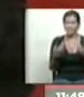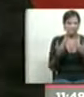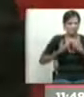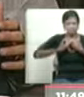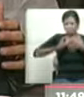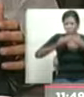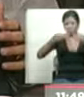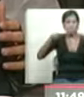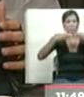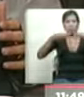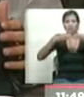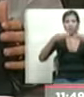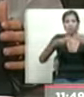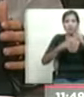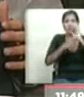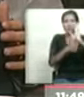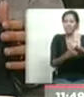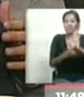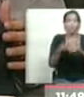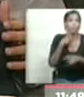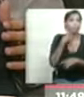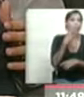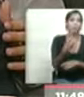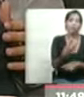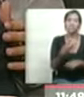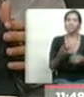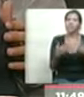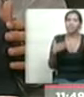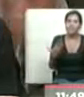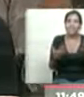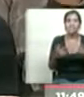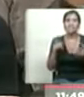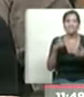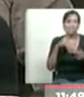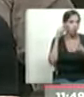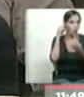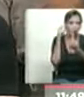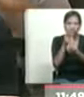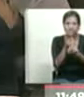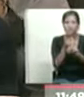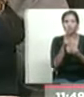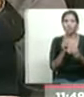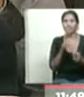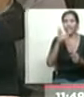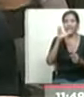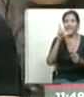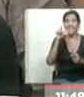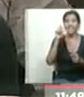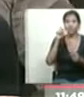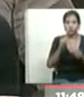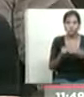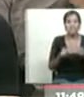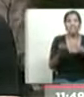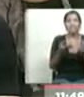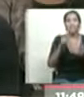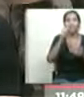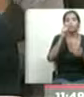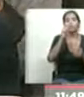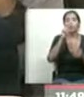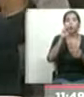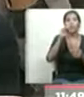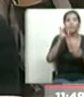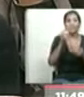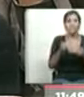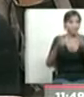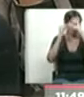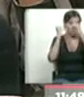a través de vocerías que tienen un objetivo. Está Elliot Adoran, está William Brownfield, que fue embajador de